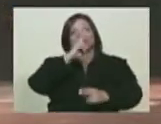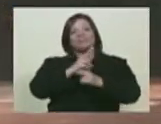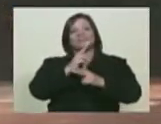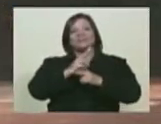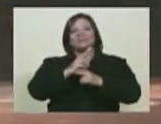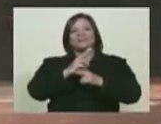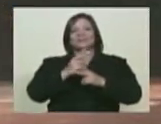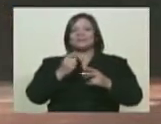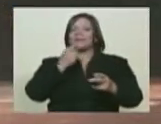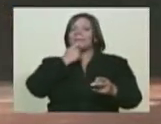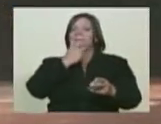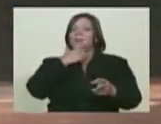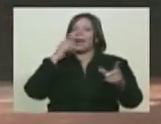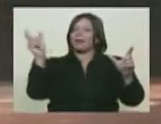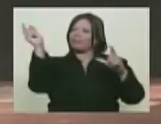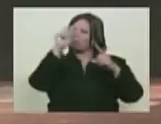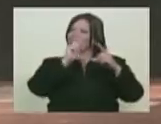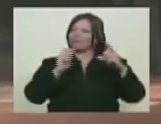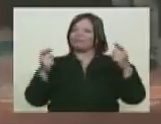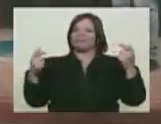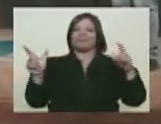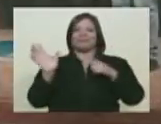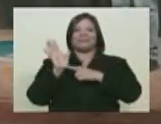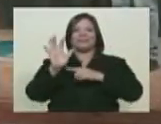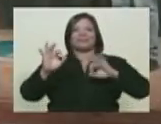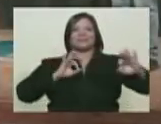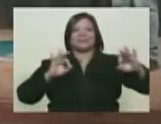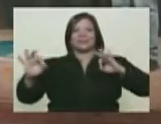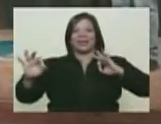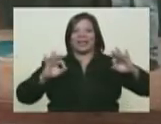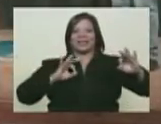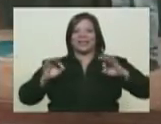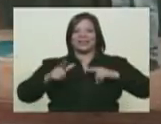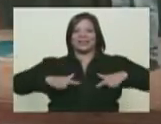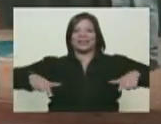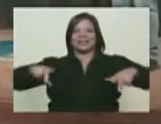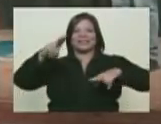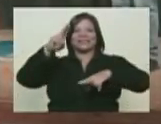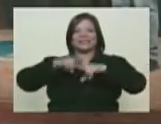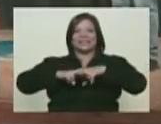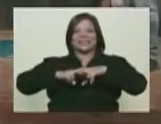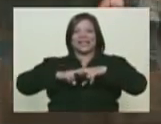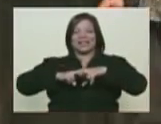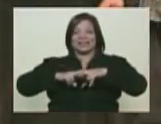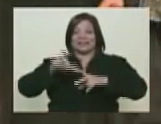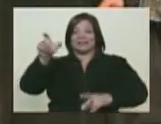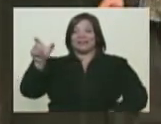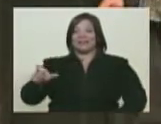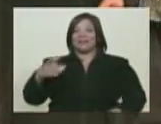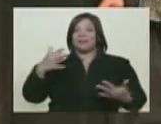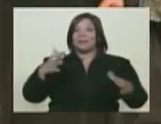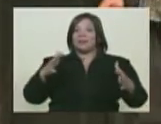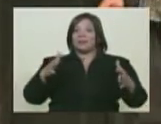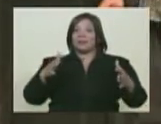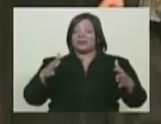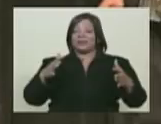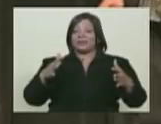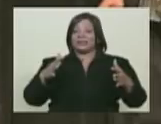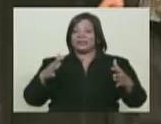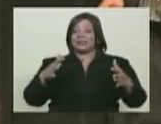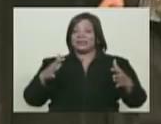montaje hermosísimo, extraordinario. Sentó en el estrado casi a 100 de sus